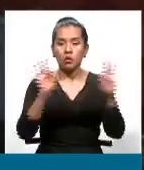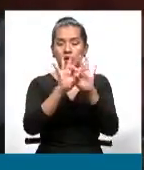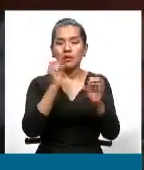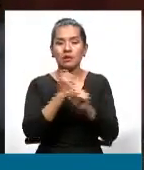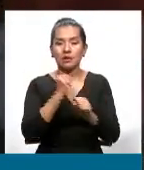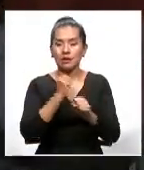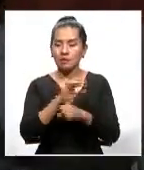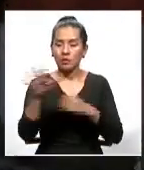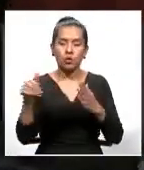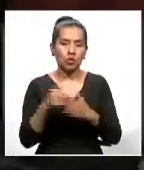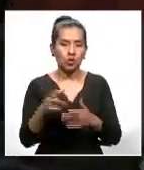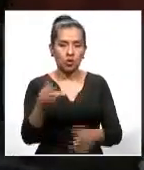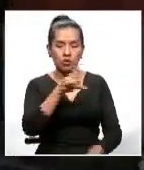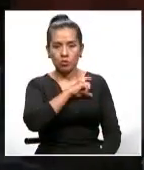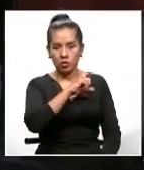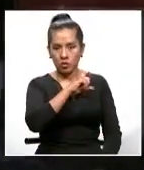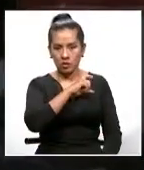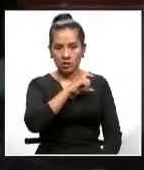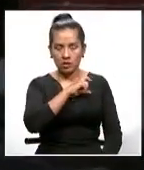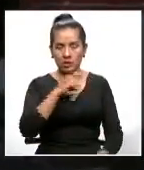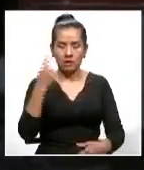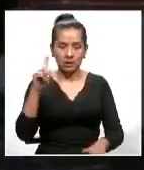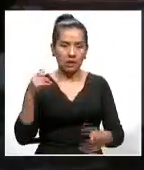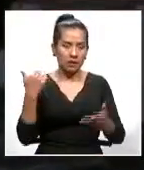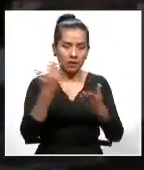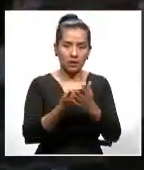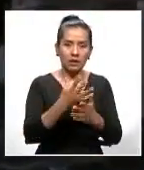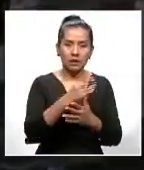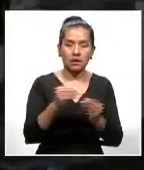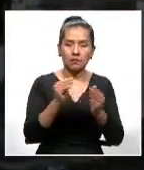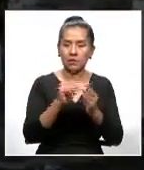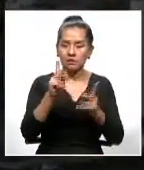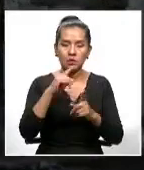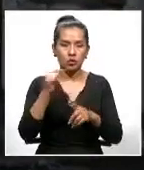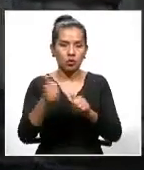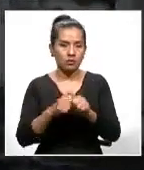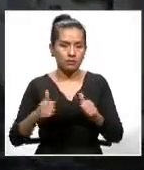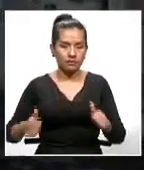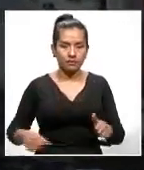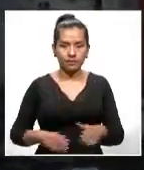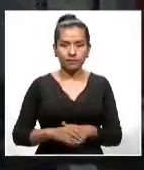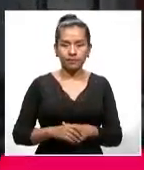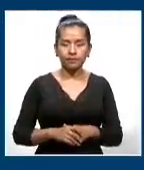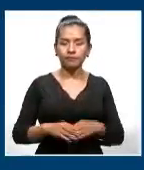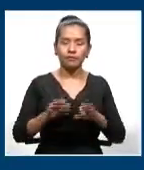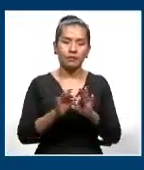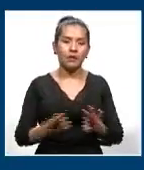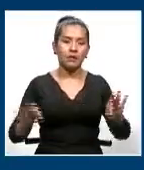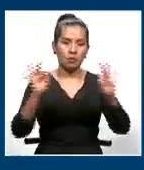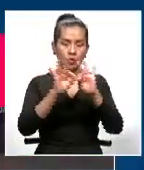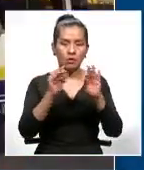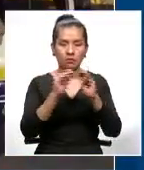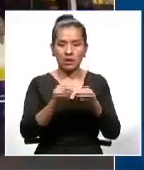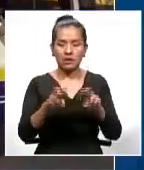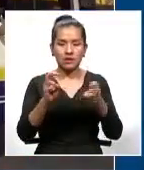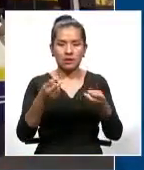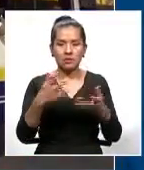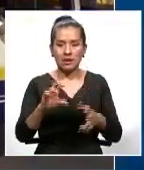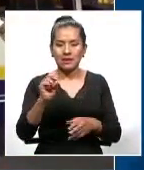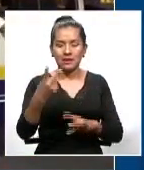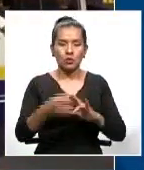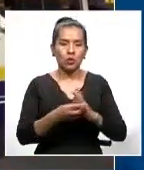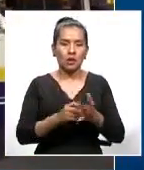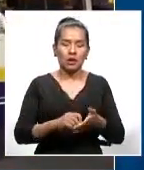policía. Ha podido hacer retroceder a este grupo que se encontraba en el segundo anillo